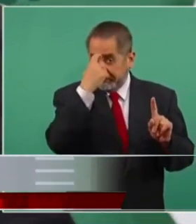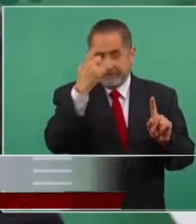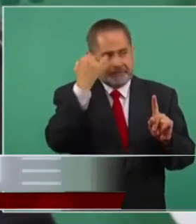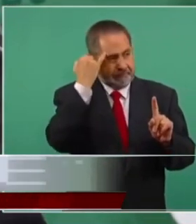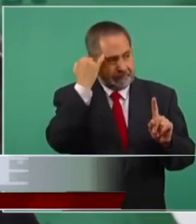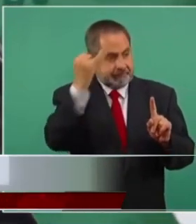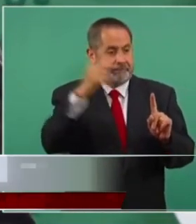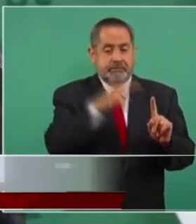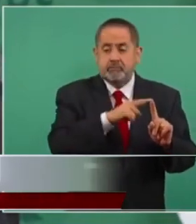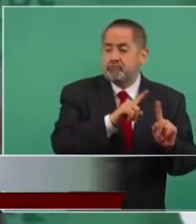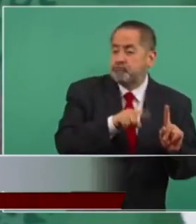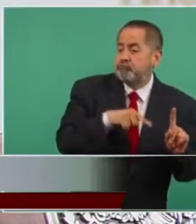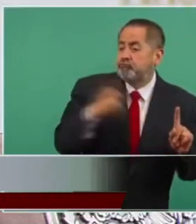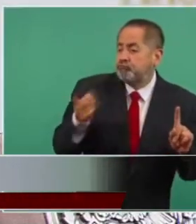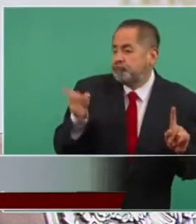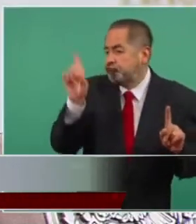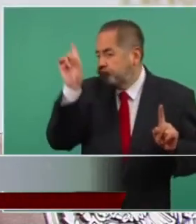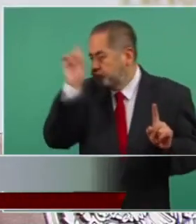a